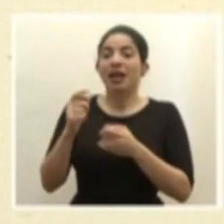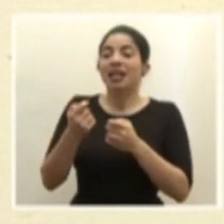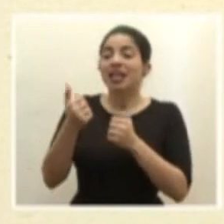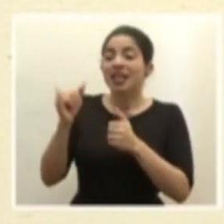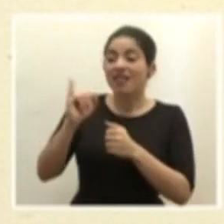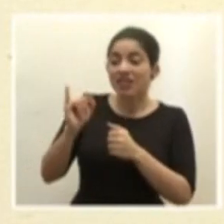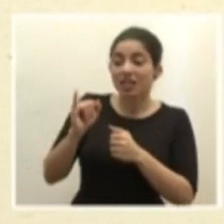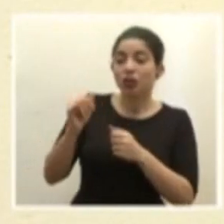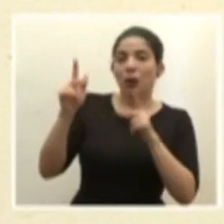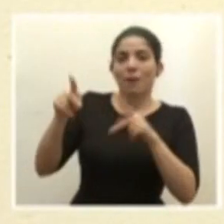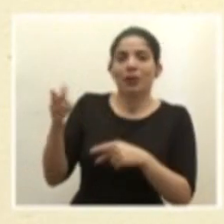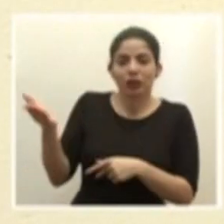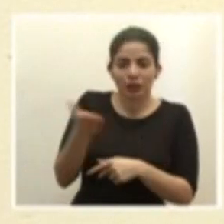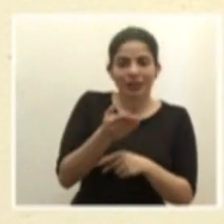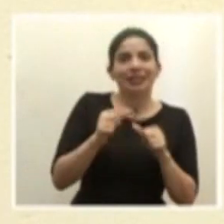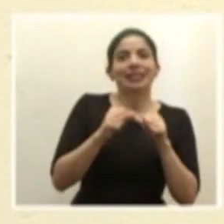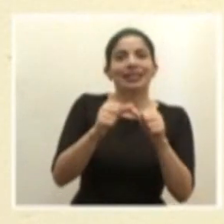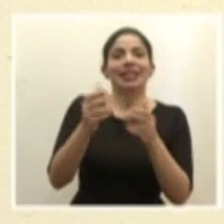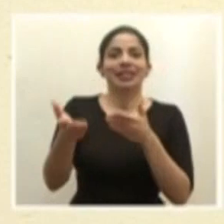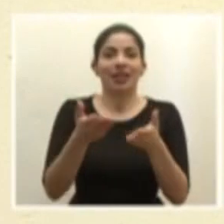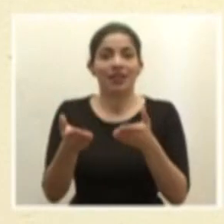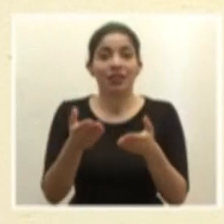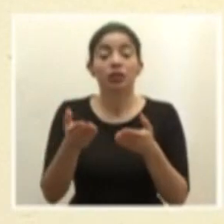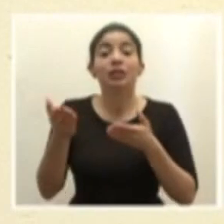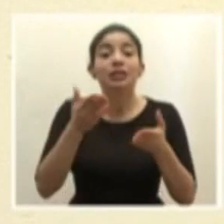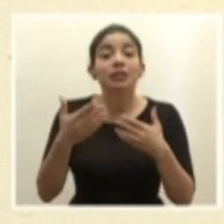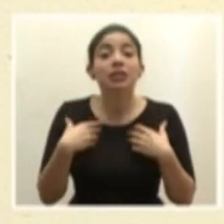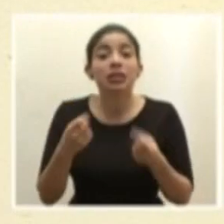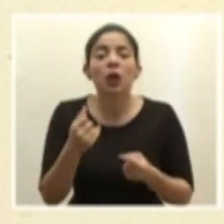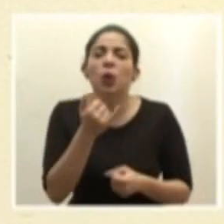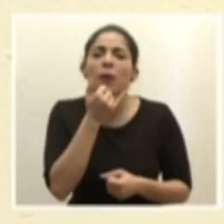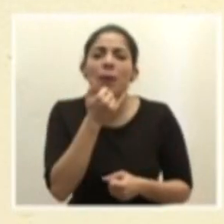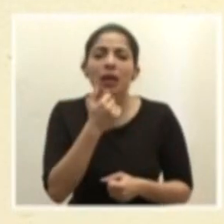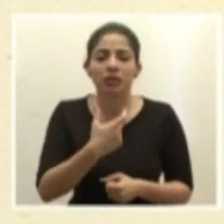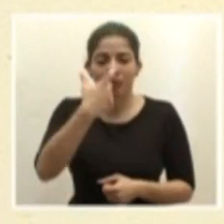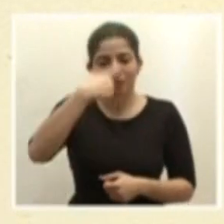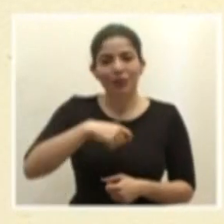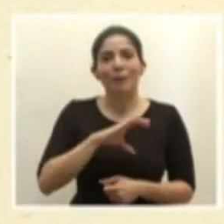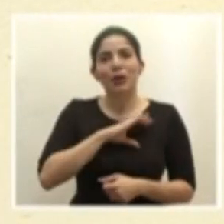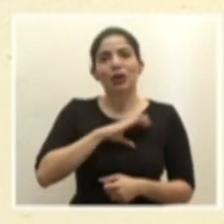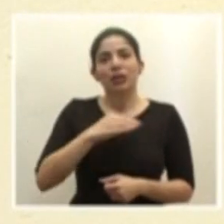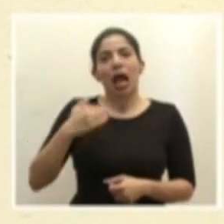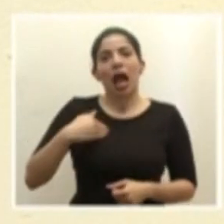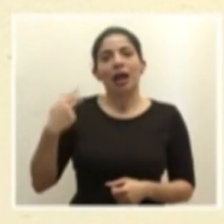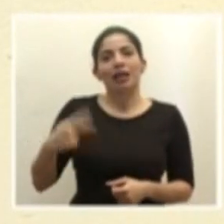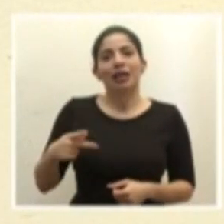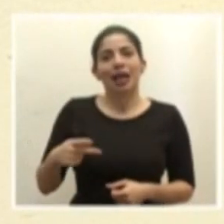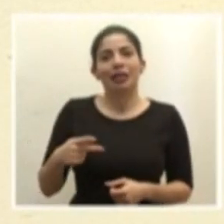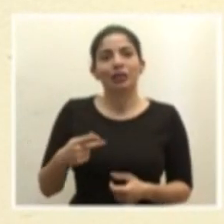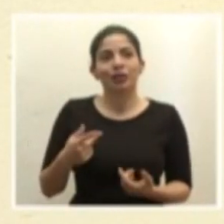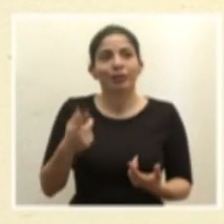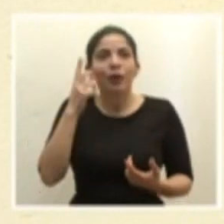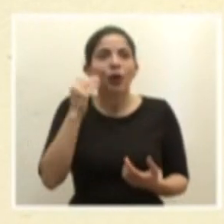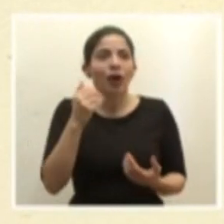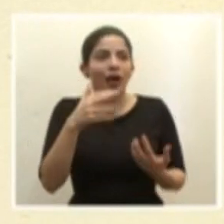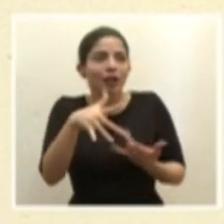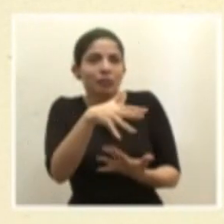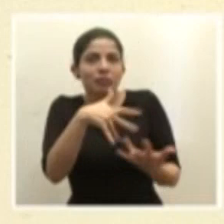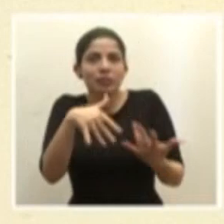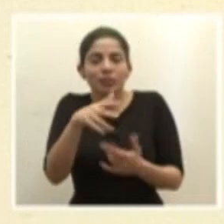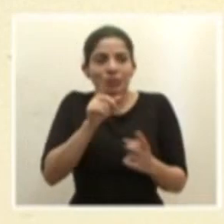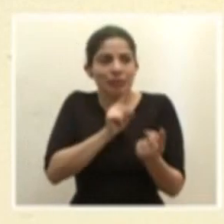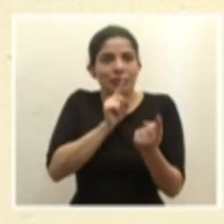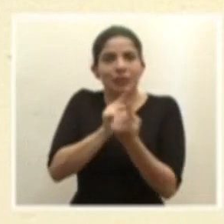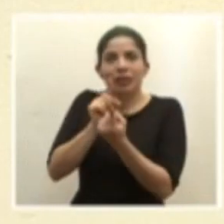servicio. Lamentablemente, igual que como ocurre con los servicios de salud, los policías están expuestos a este tipo de circunstancias y es